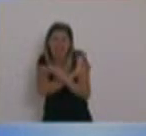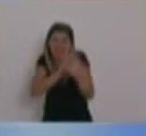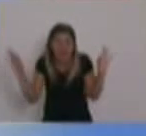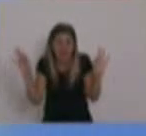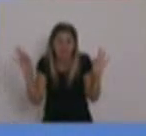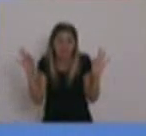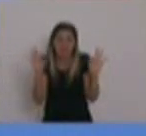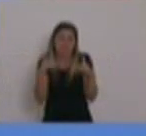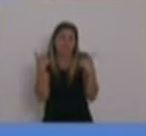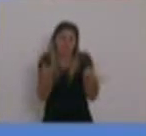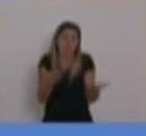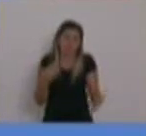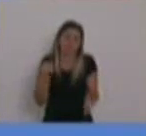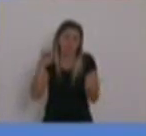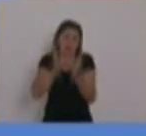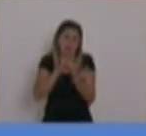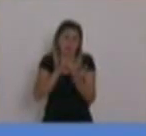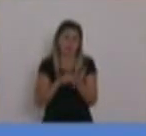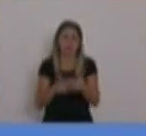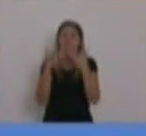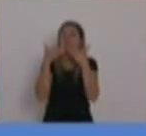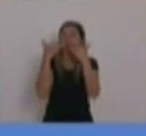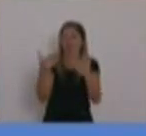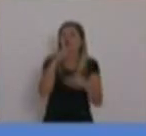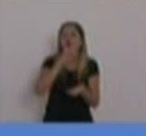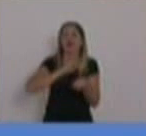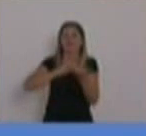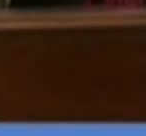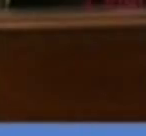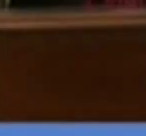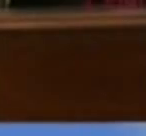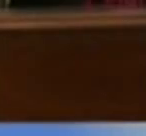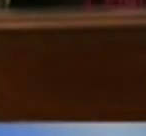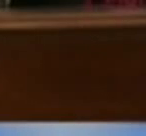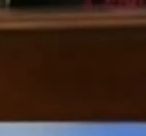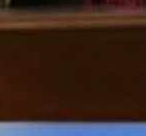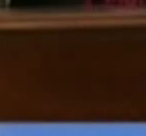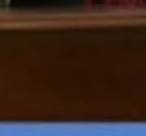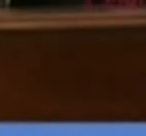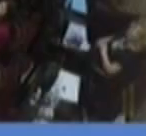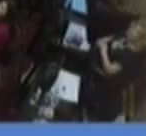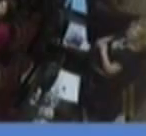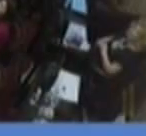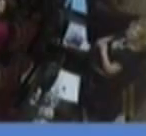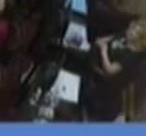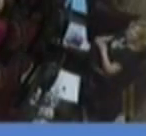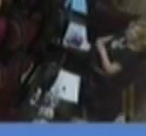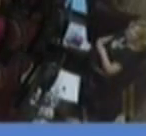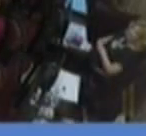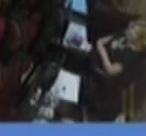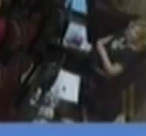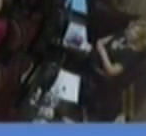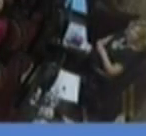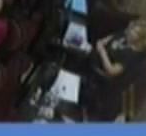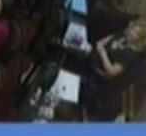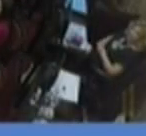con el organismo en 2023, dinero que Argentina no tiene, ¿sí?, por su capacidad exportadora aún limitada,